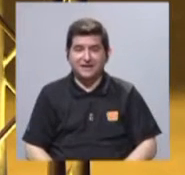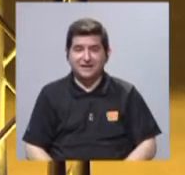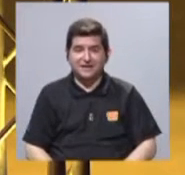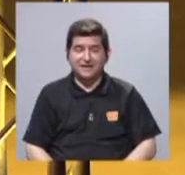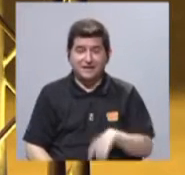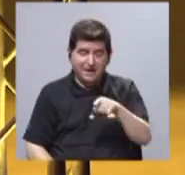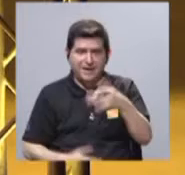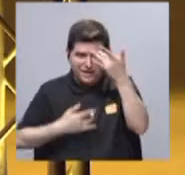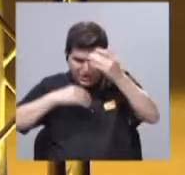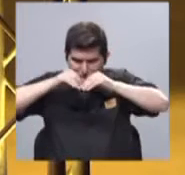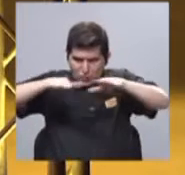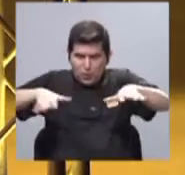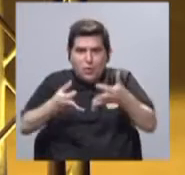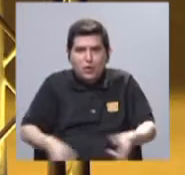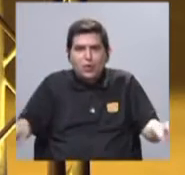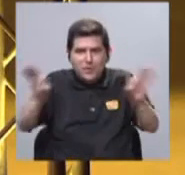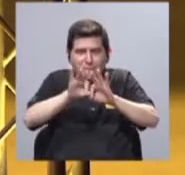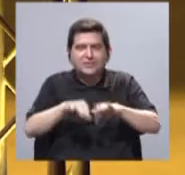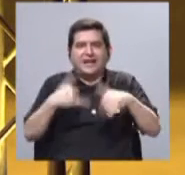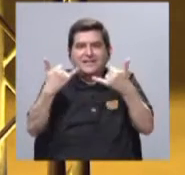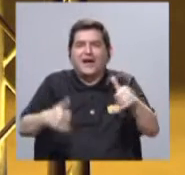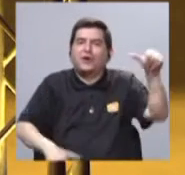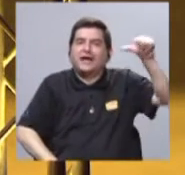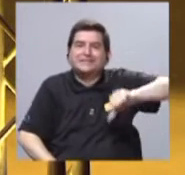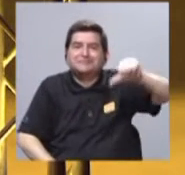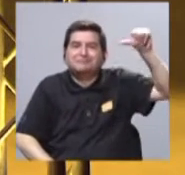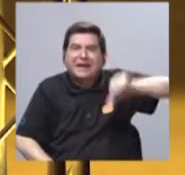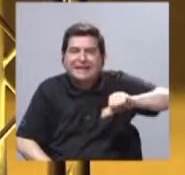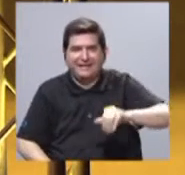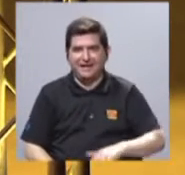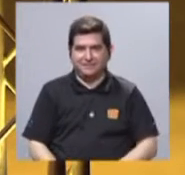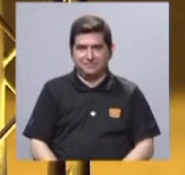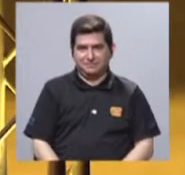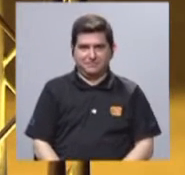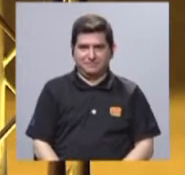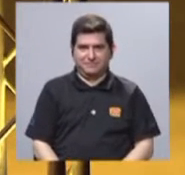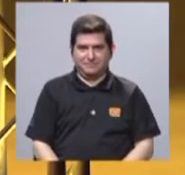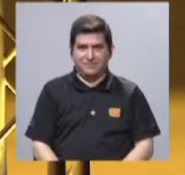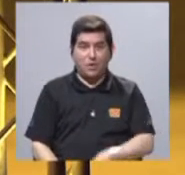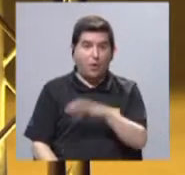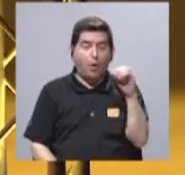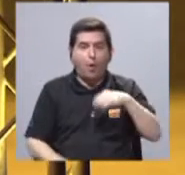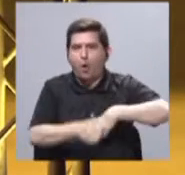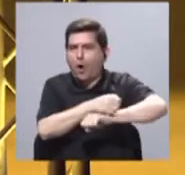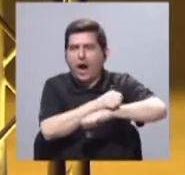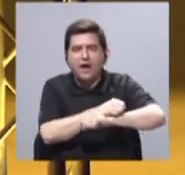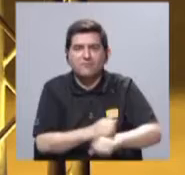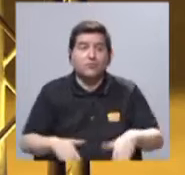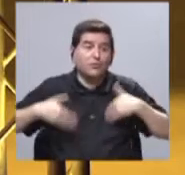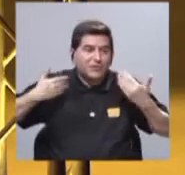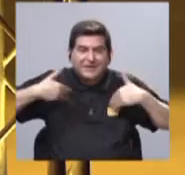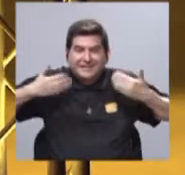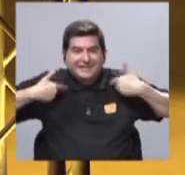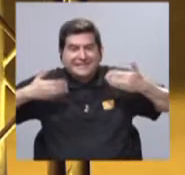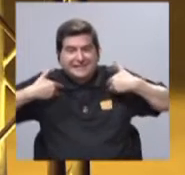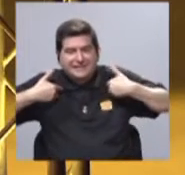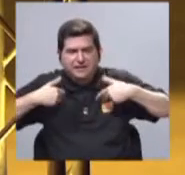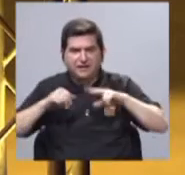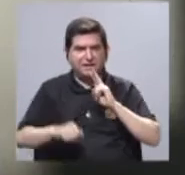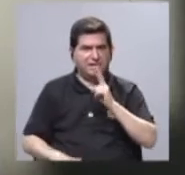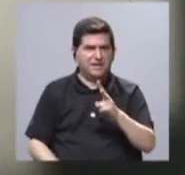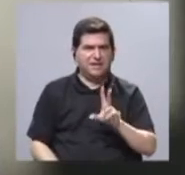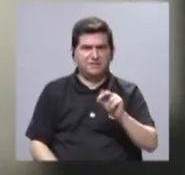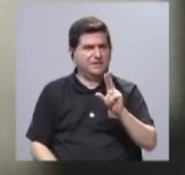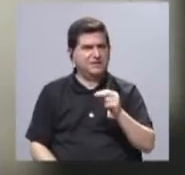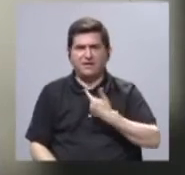tecnológicamente hablando lo importante tras perder decir no sino si no el fútbol genera demasiada alegría y en este momento la